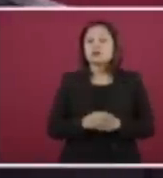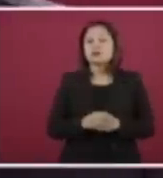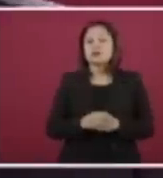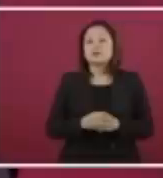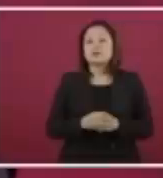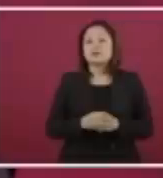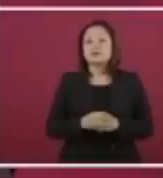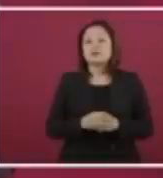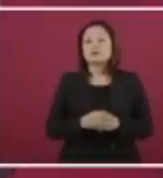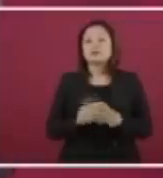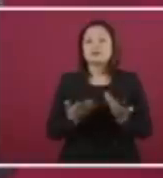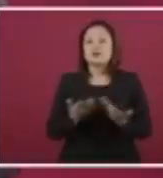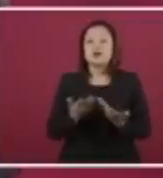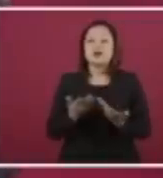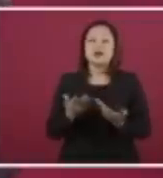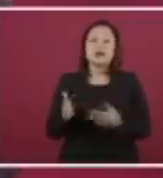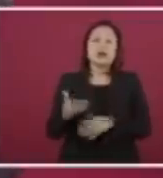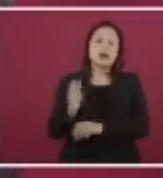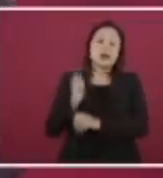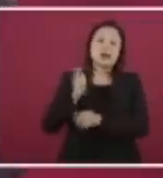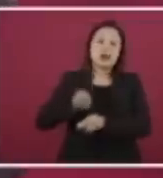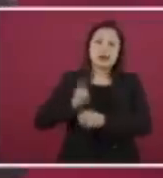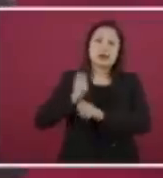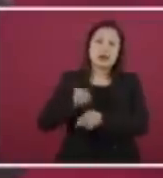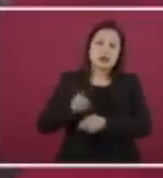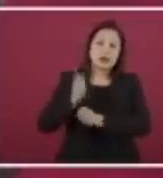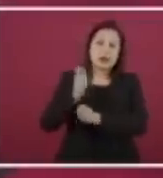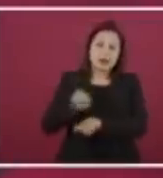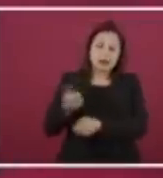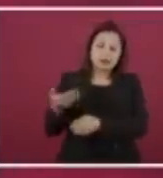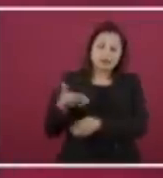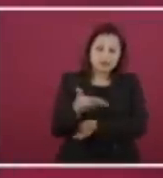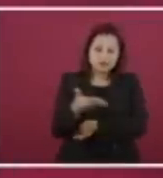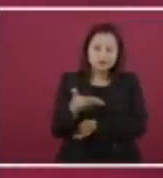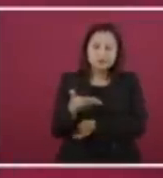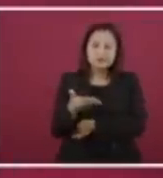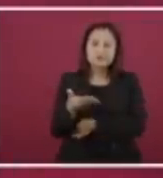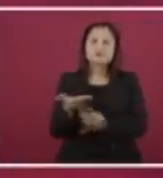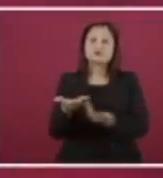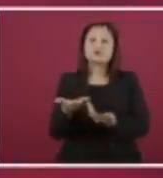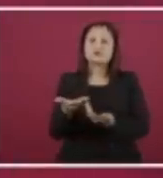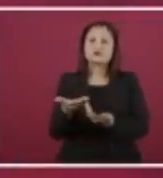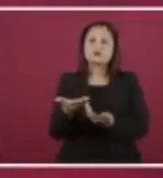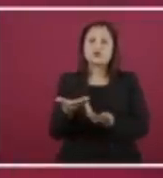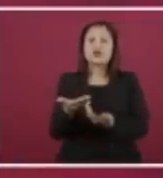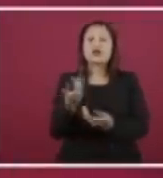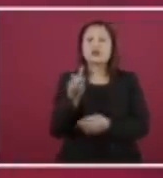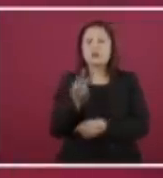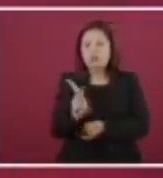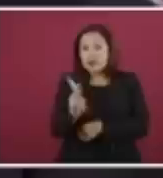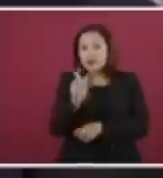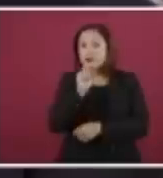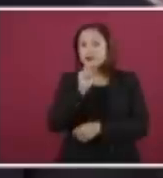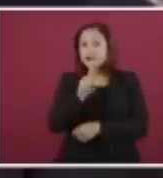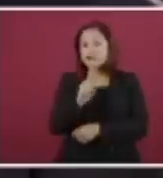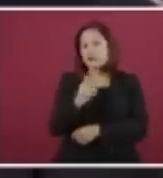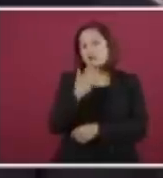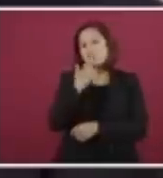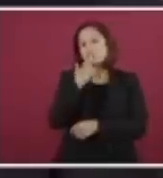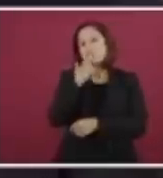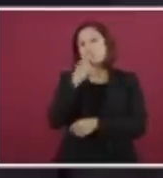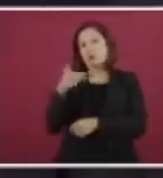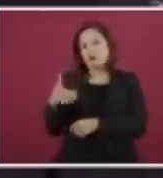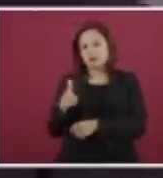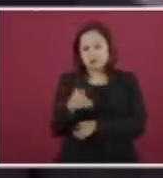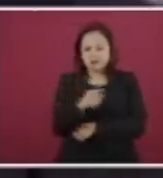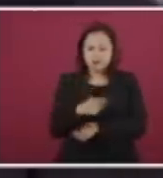la captura, la pesca y la protección a especies que están en